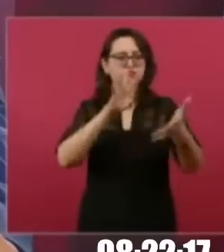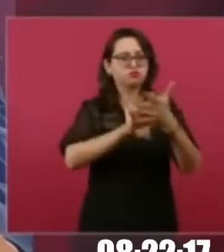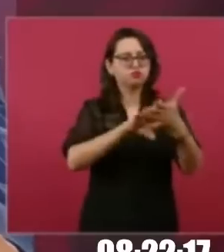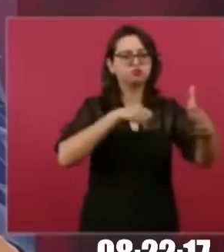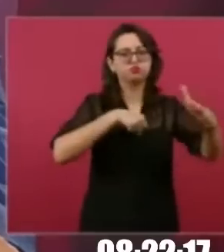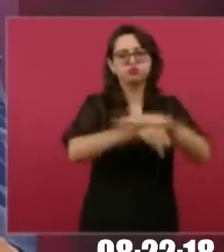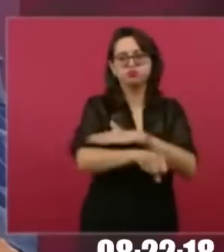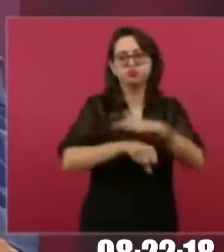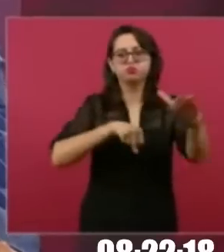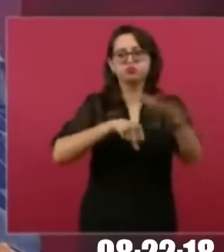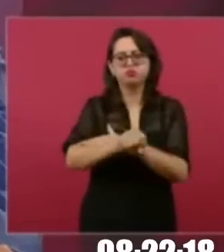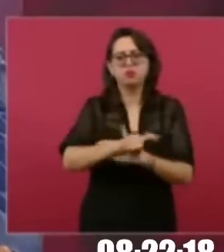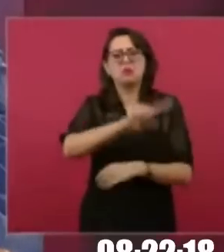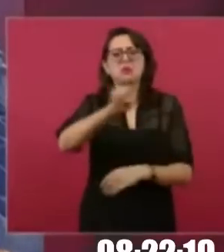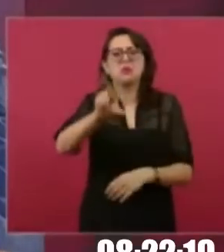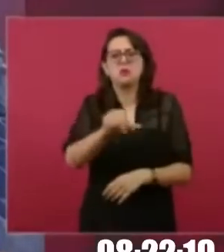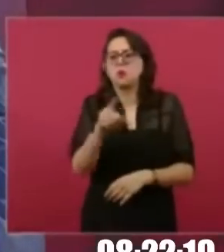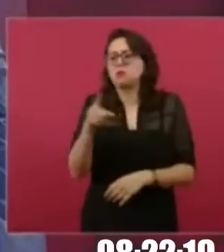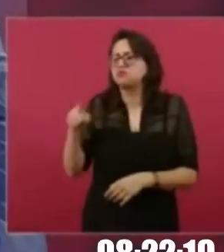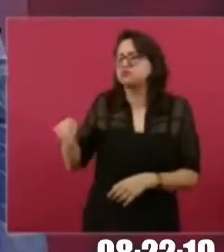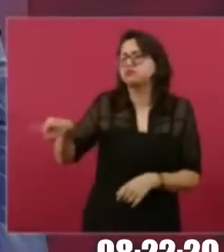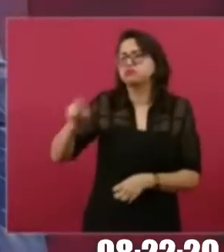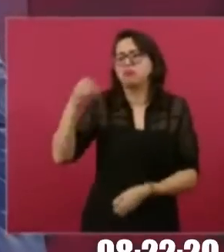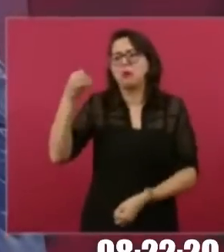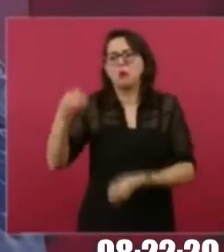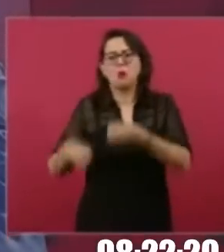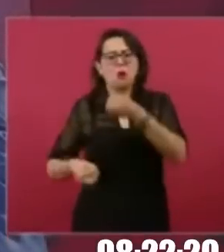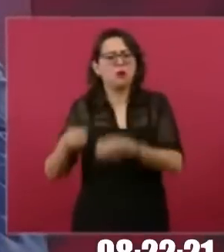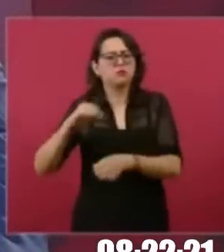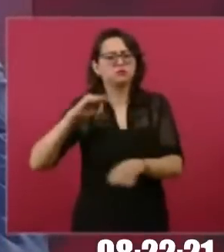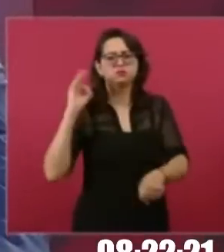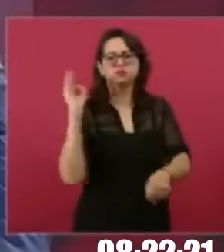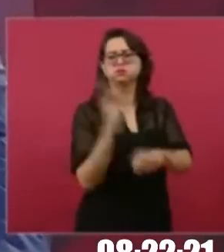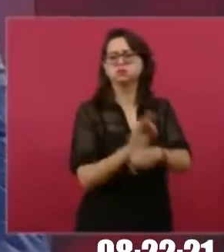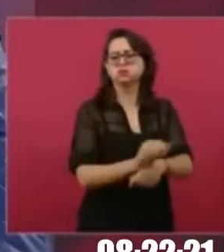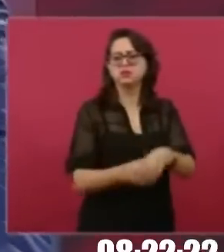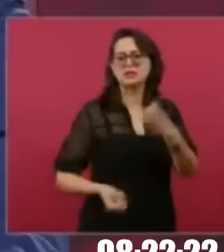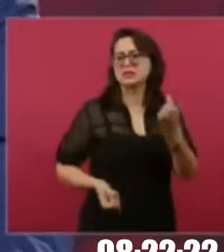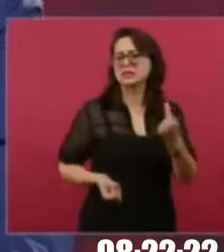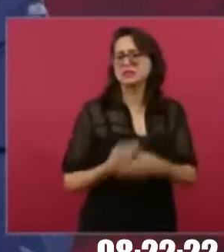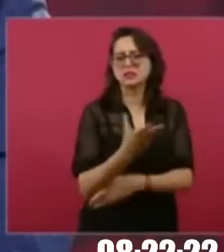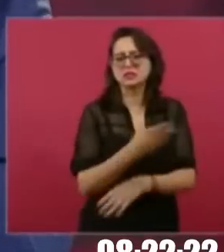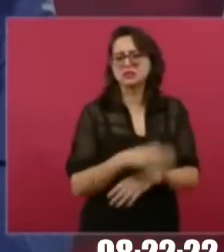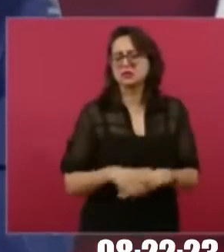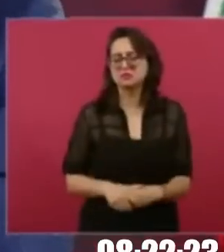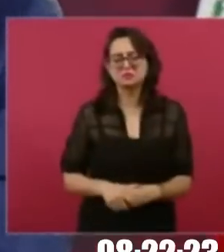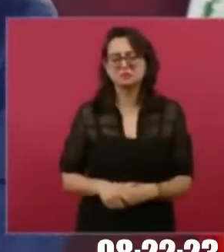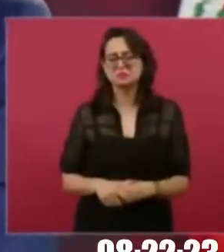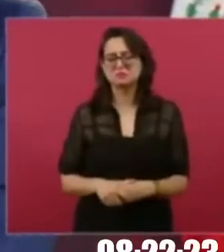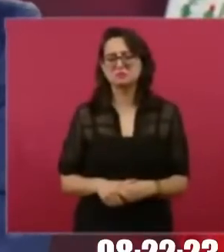y se hacen de manera completamente